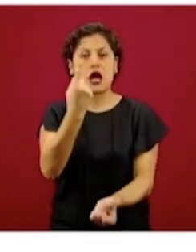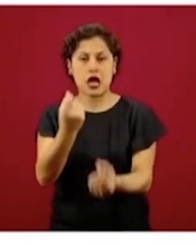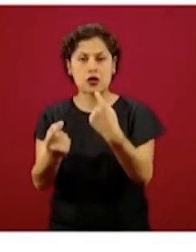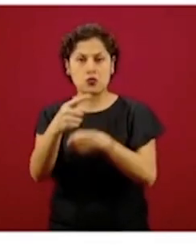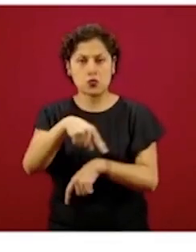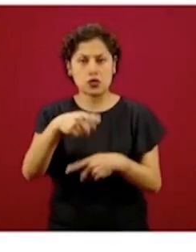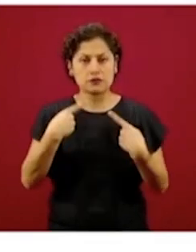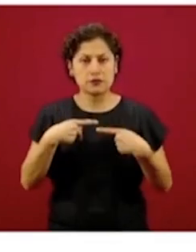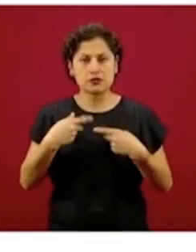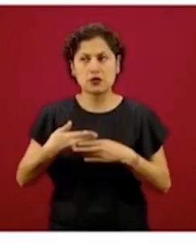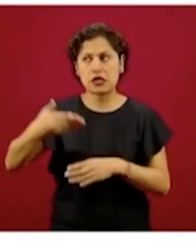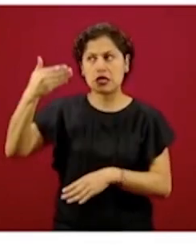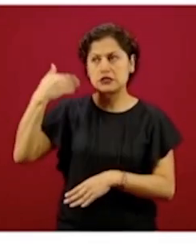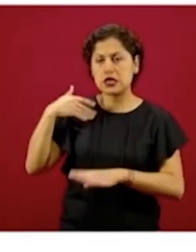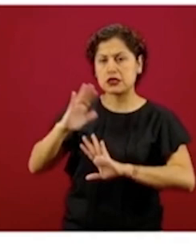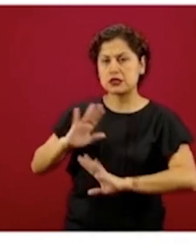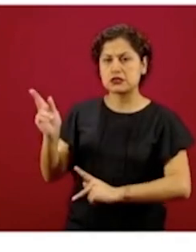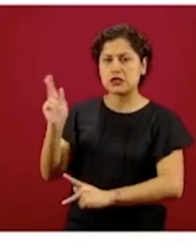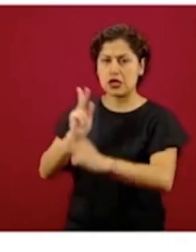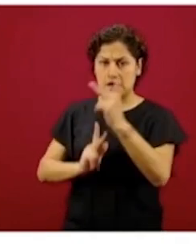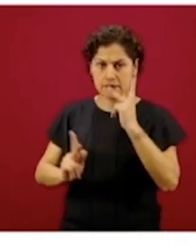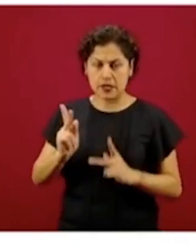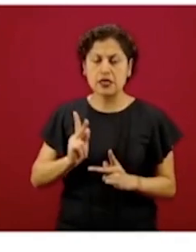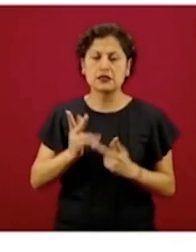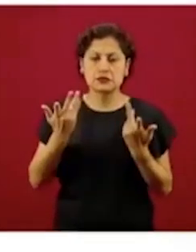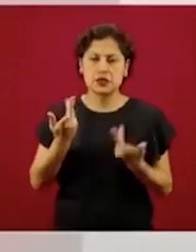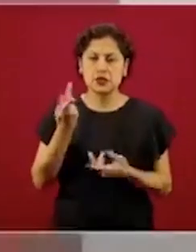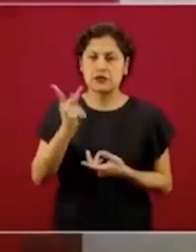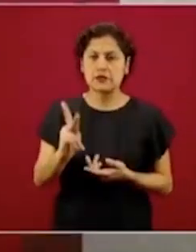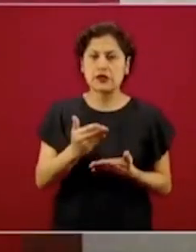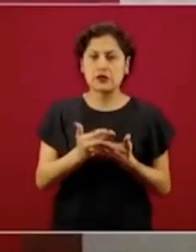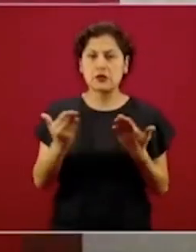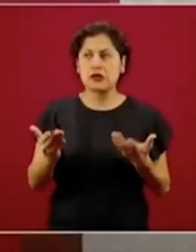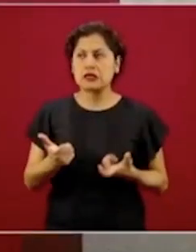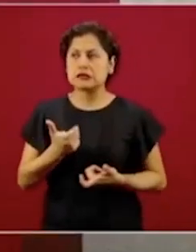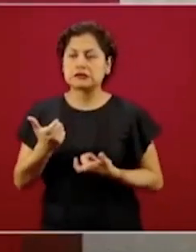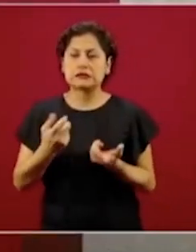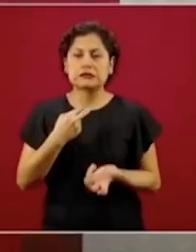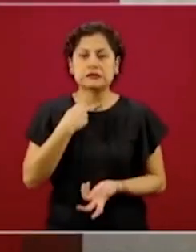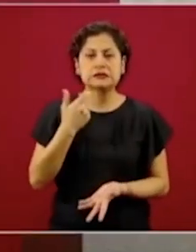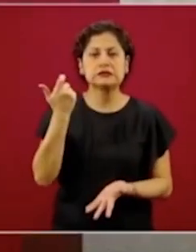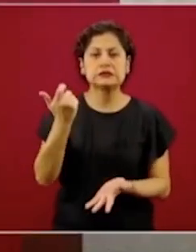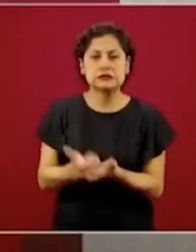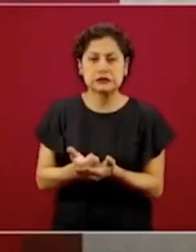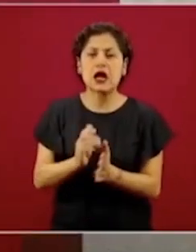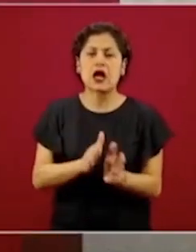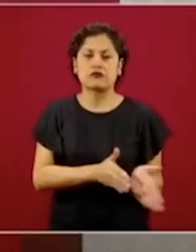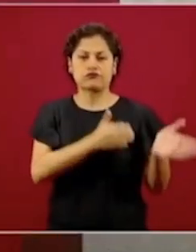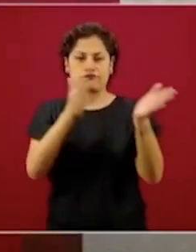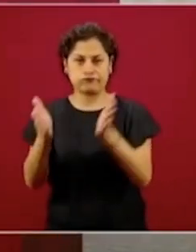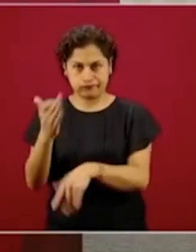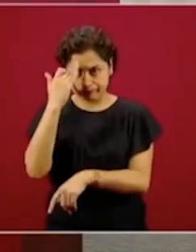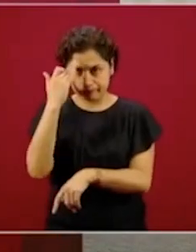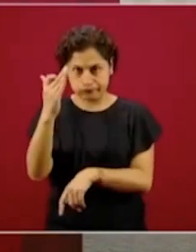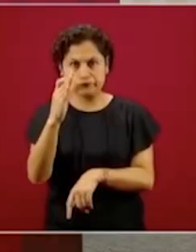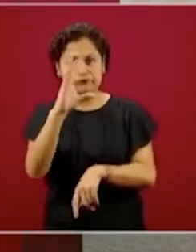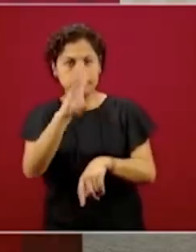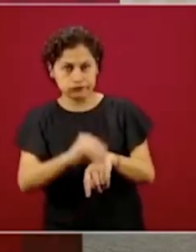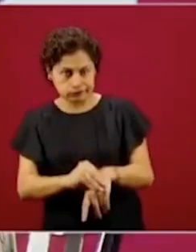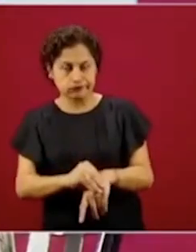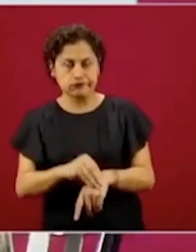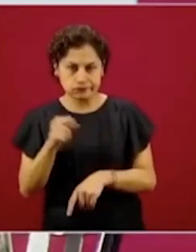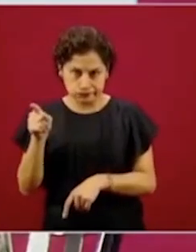diferir sus pagos al final del plazo de ese crédito, y que también anunciará un